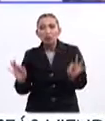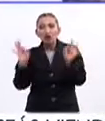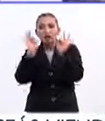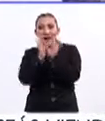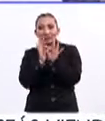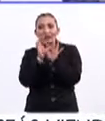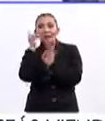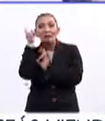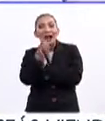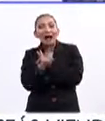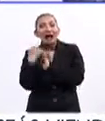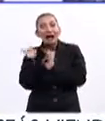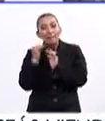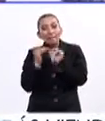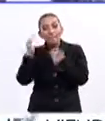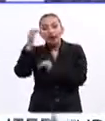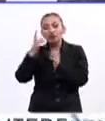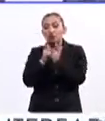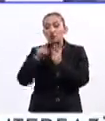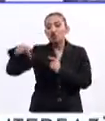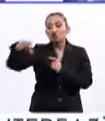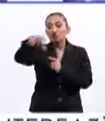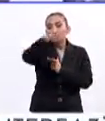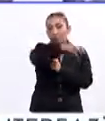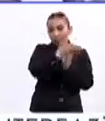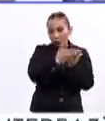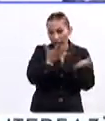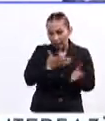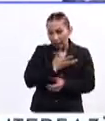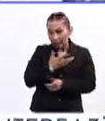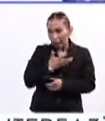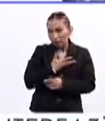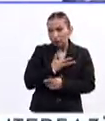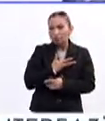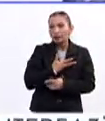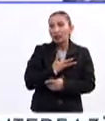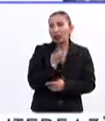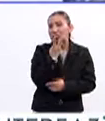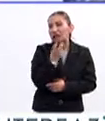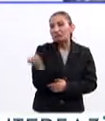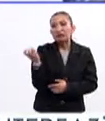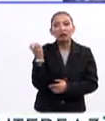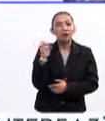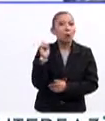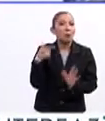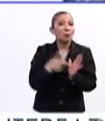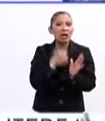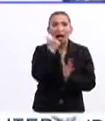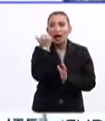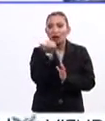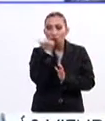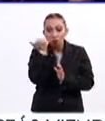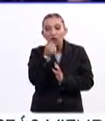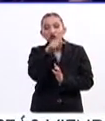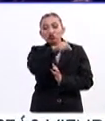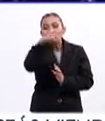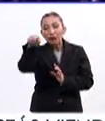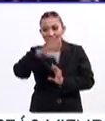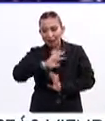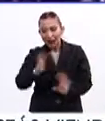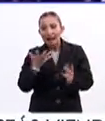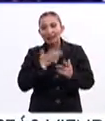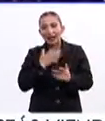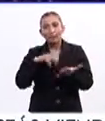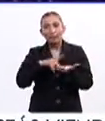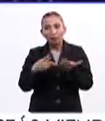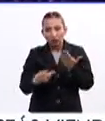y se lleva para escalarlo a más grupos. Y ahora tenemos, no sé, a lo mejor 300 o 1000 alumnos que tienen